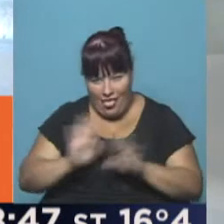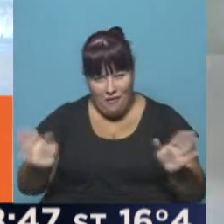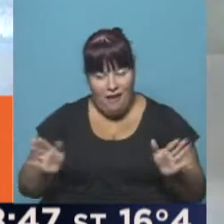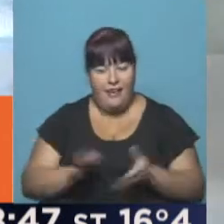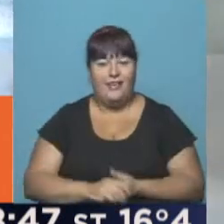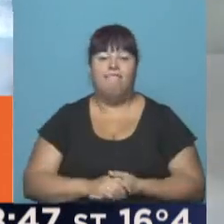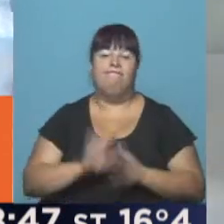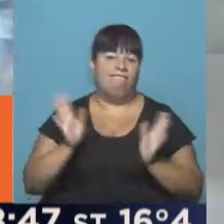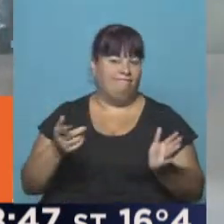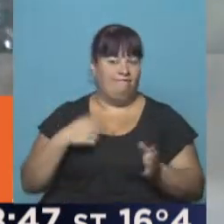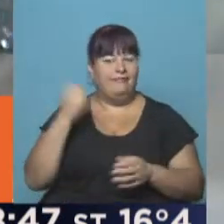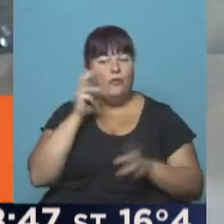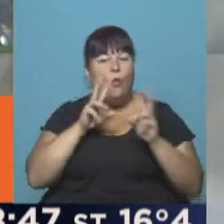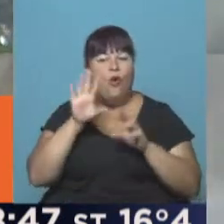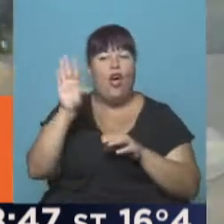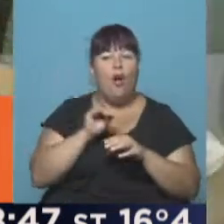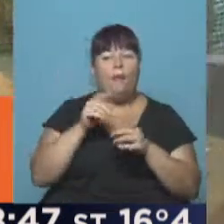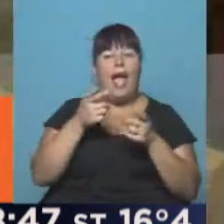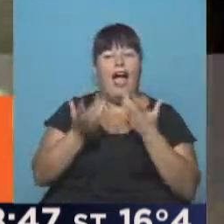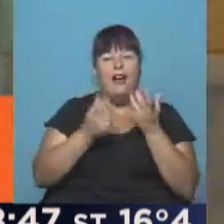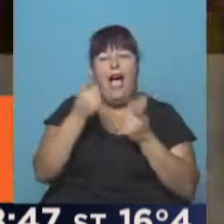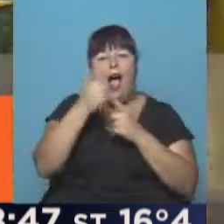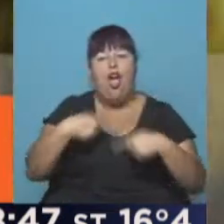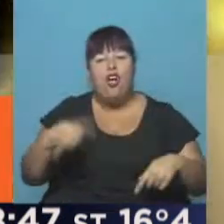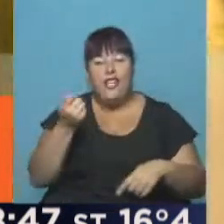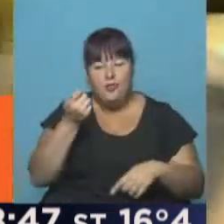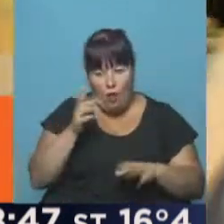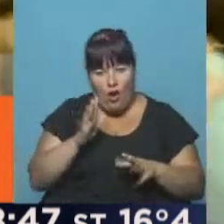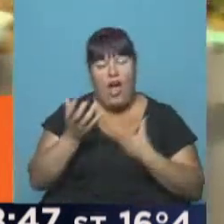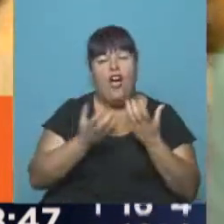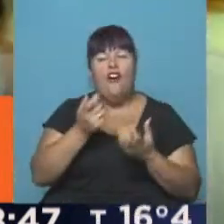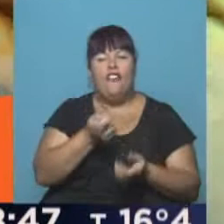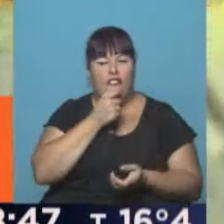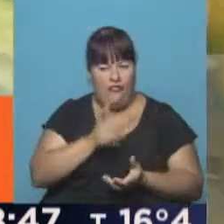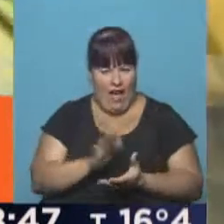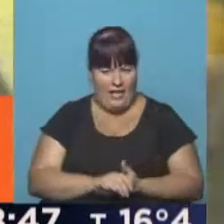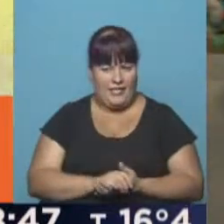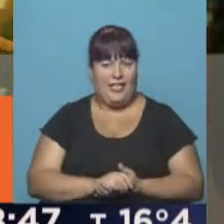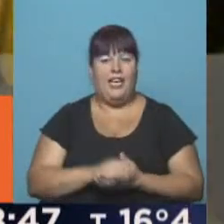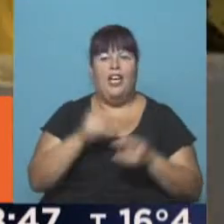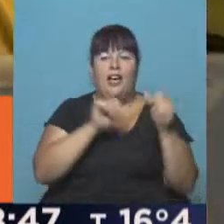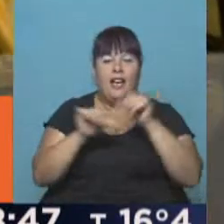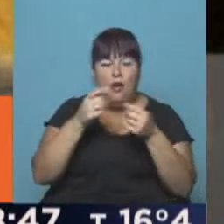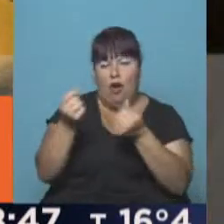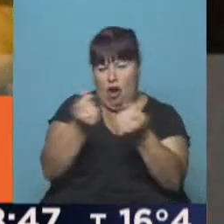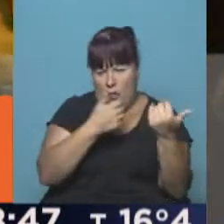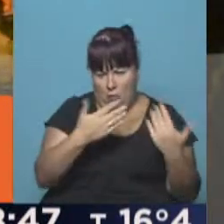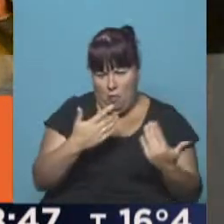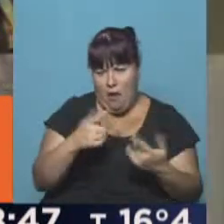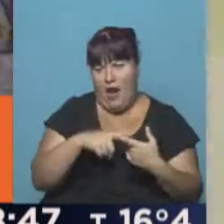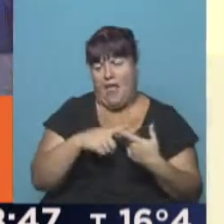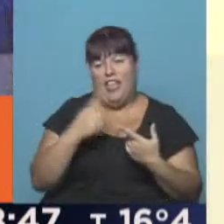más. Entonces traté de adaptar las recetas a esos pocos utensilios. Son recetas muy sencillas, con ingredientes que podés comprar en